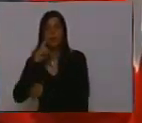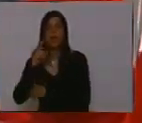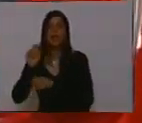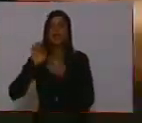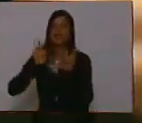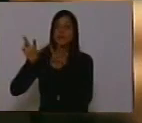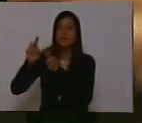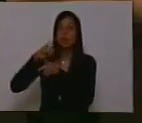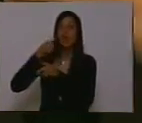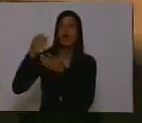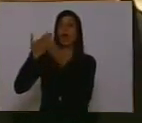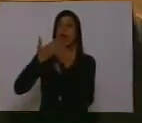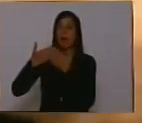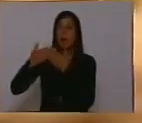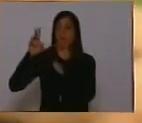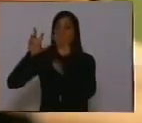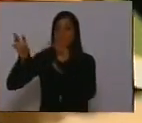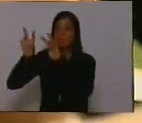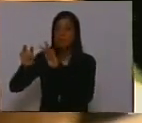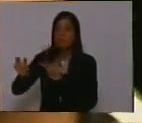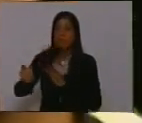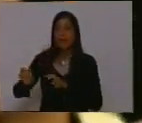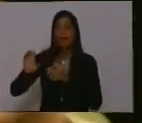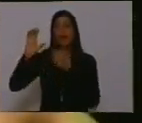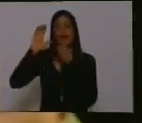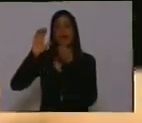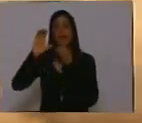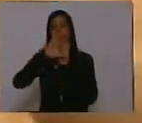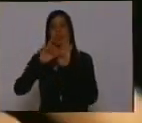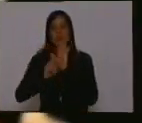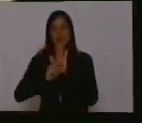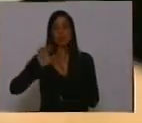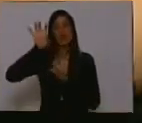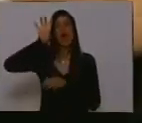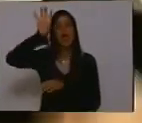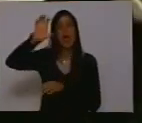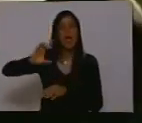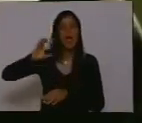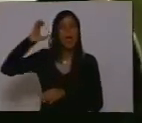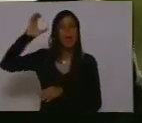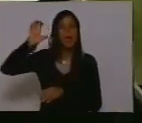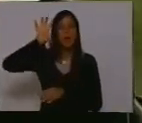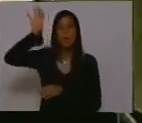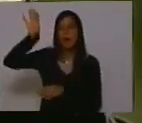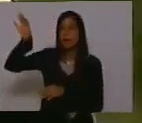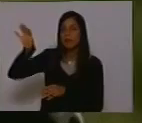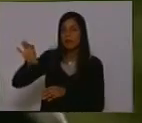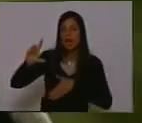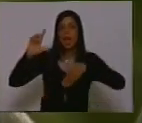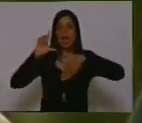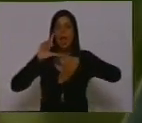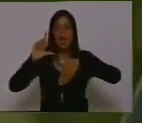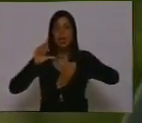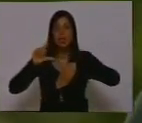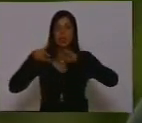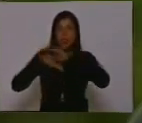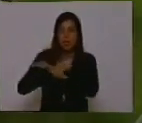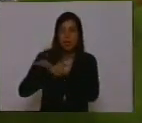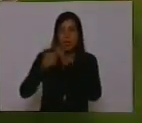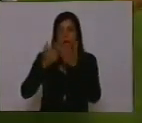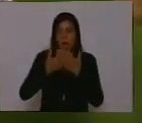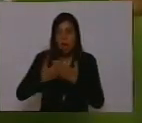revisaron las constituciones de la América Latina, hay que decirlo, se revisó la doctrina